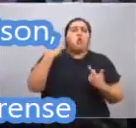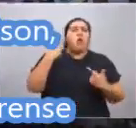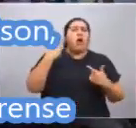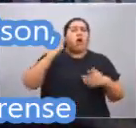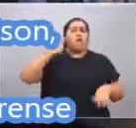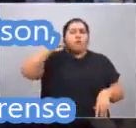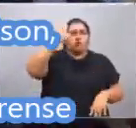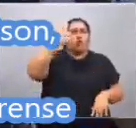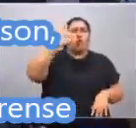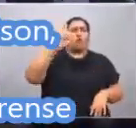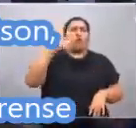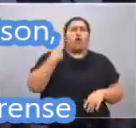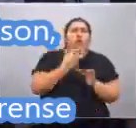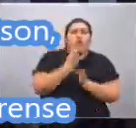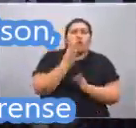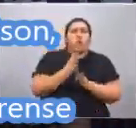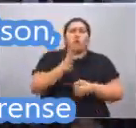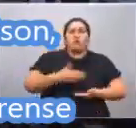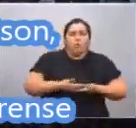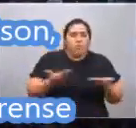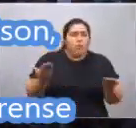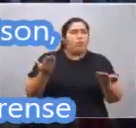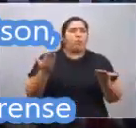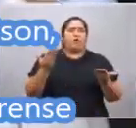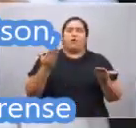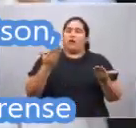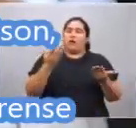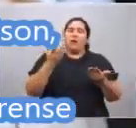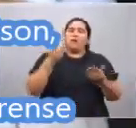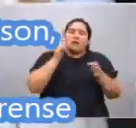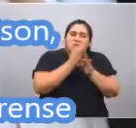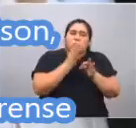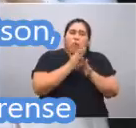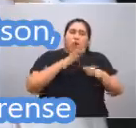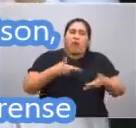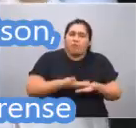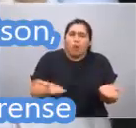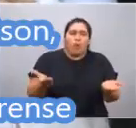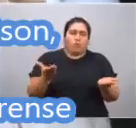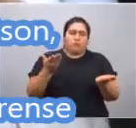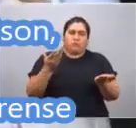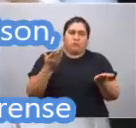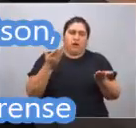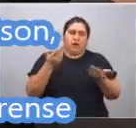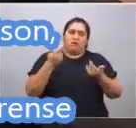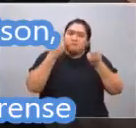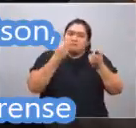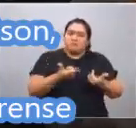futuro, a la educación pública, a la escuela pública,